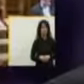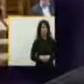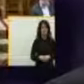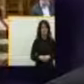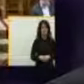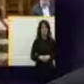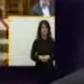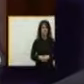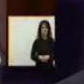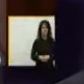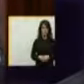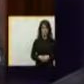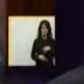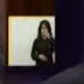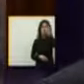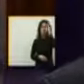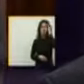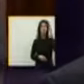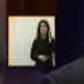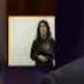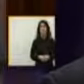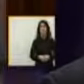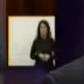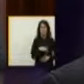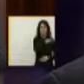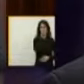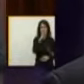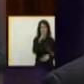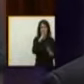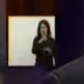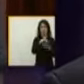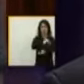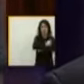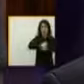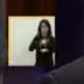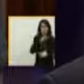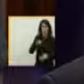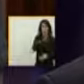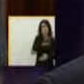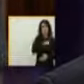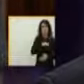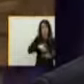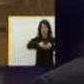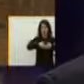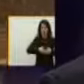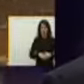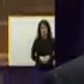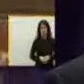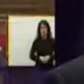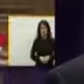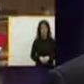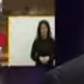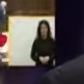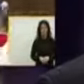bien un tema de psiquiatra. Las sucesivas actuaciones de Pablo Iglesias lo que recomienda seguramente es un análisis,